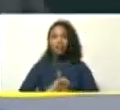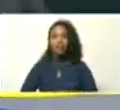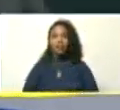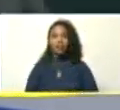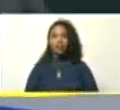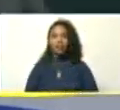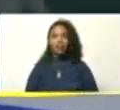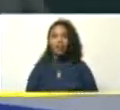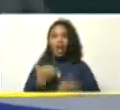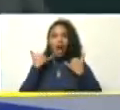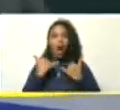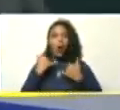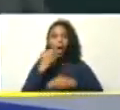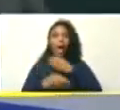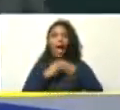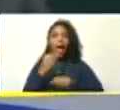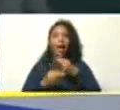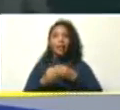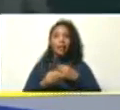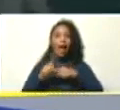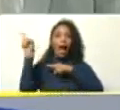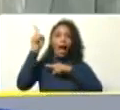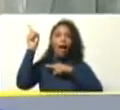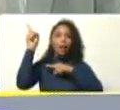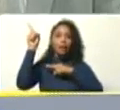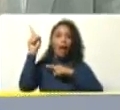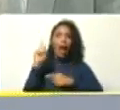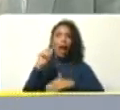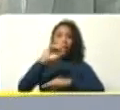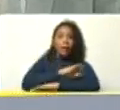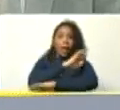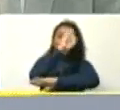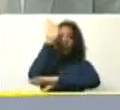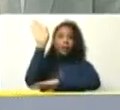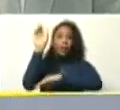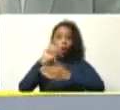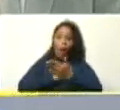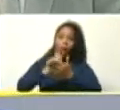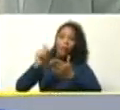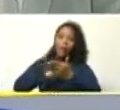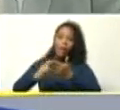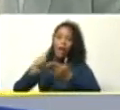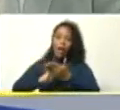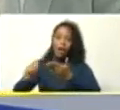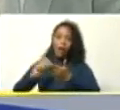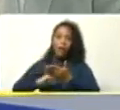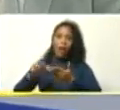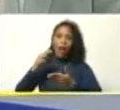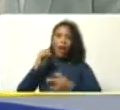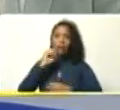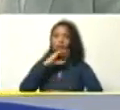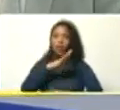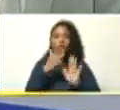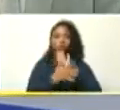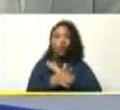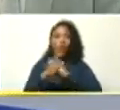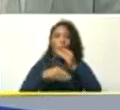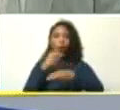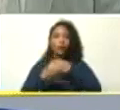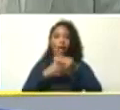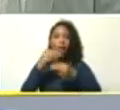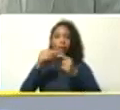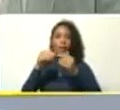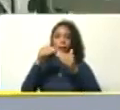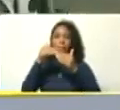Ahora hace las crónicas para allá, las crónicas que nos dejaba por acá. Ahora se las dedica al más